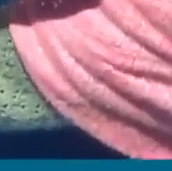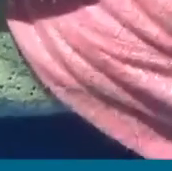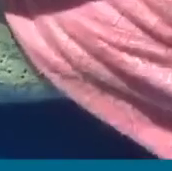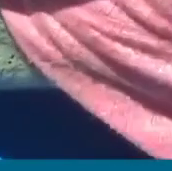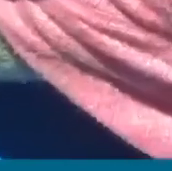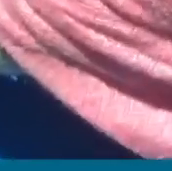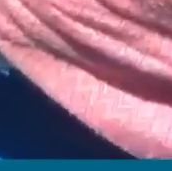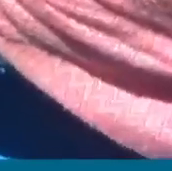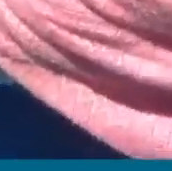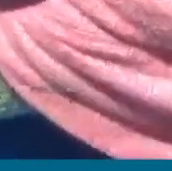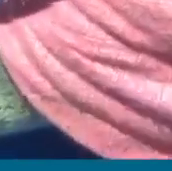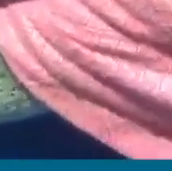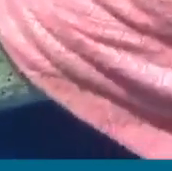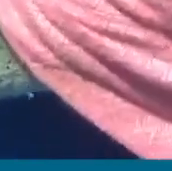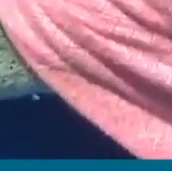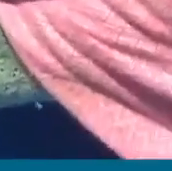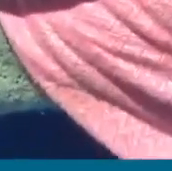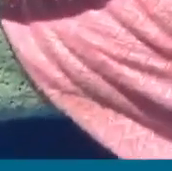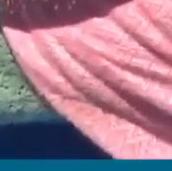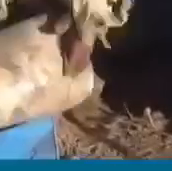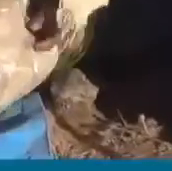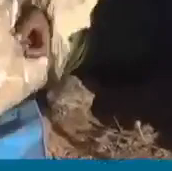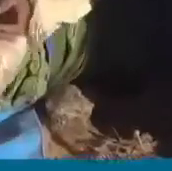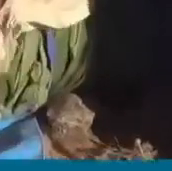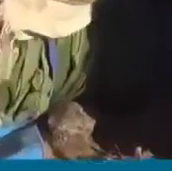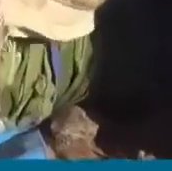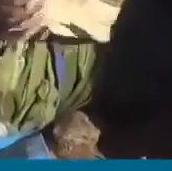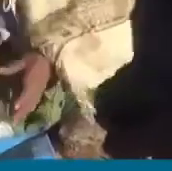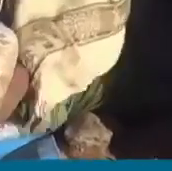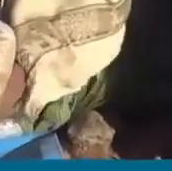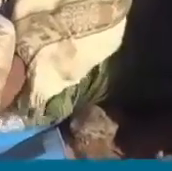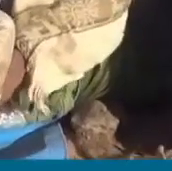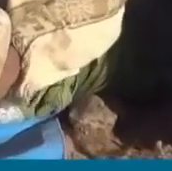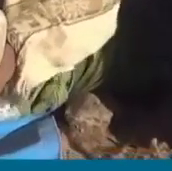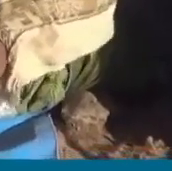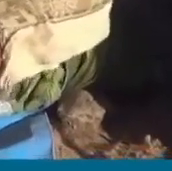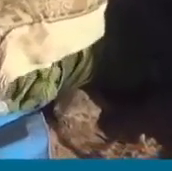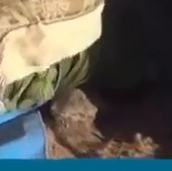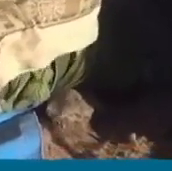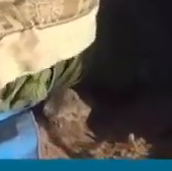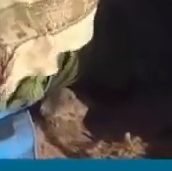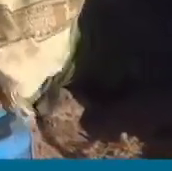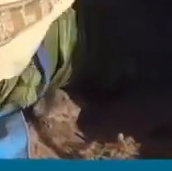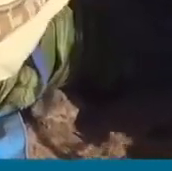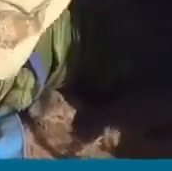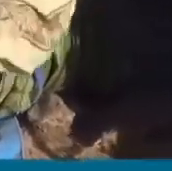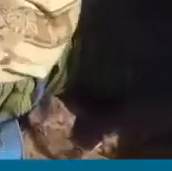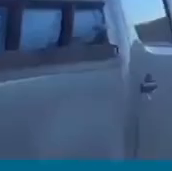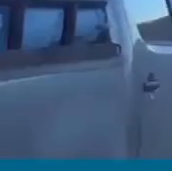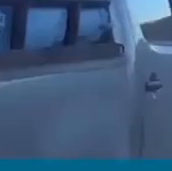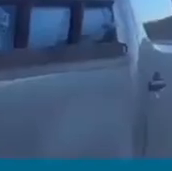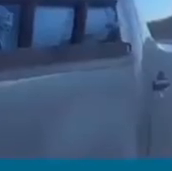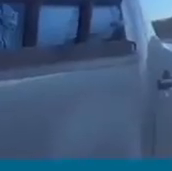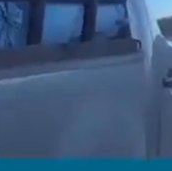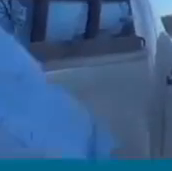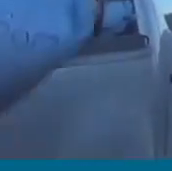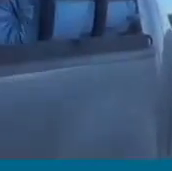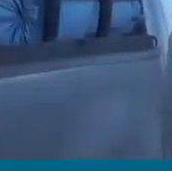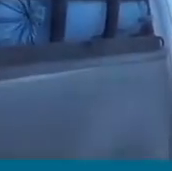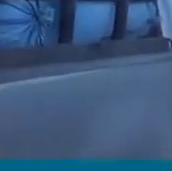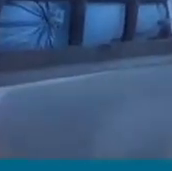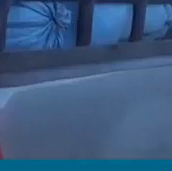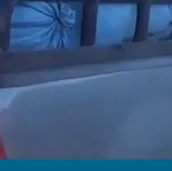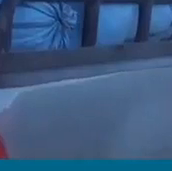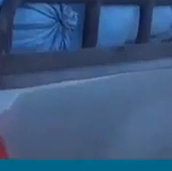mayor distribución de llamas, que son los camélidos domésticos, está en el departamento de Oruro, seguido por La Paz, Potosí,